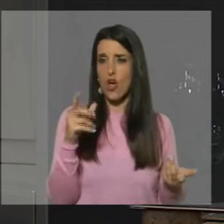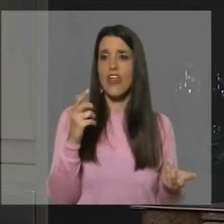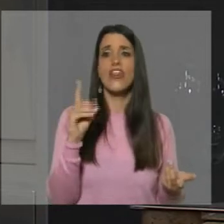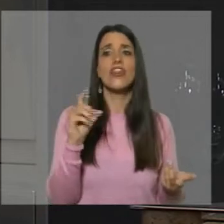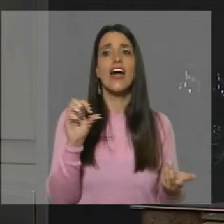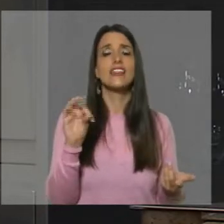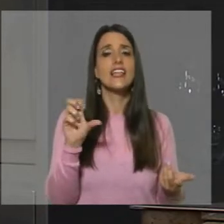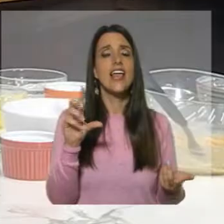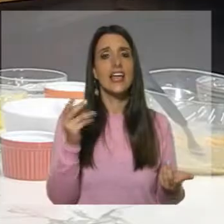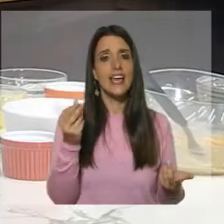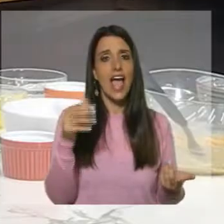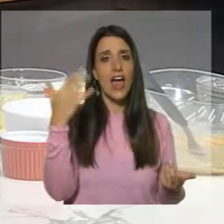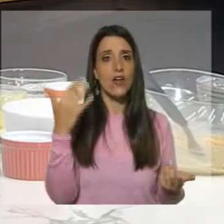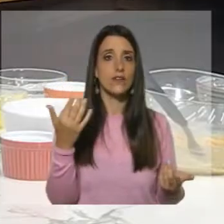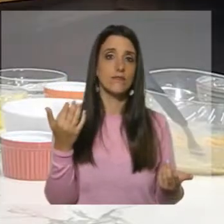¿Son caros?